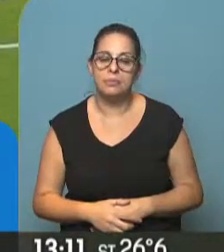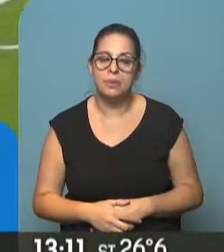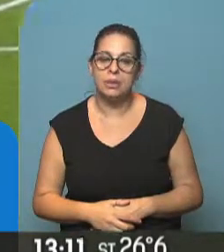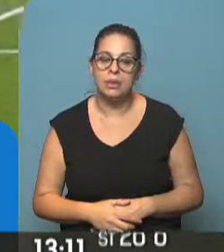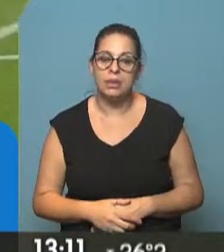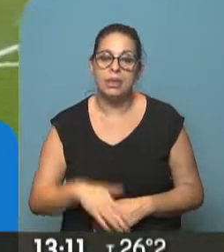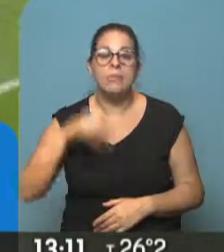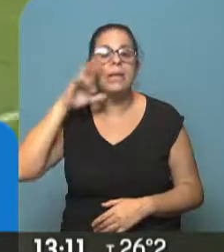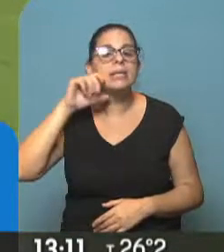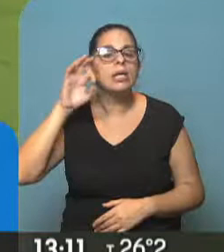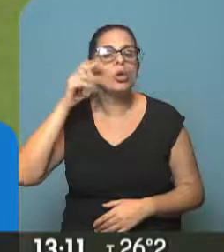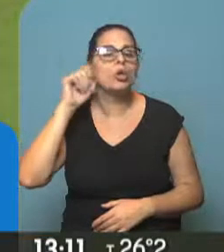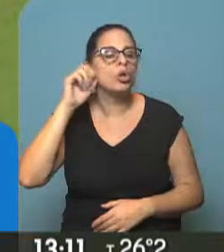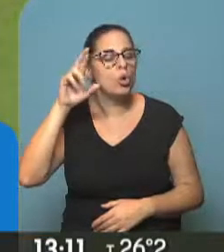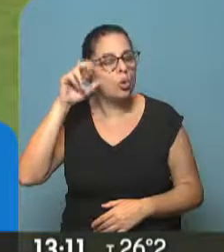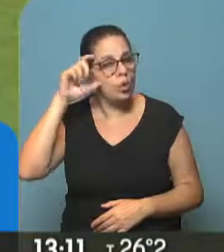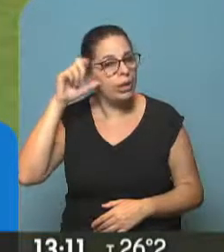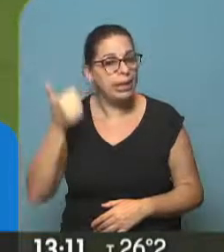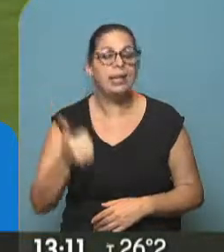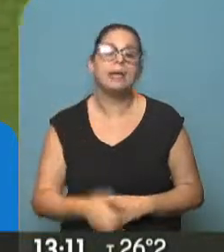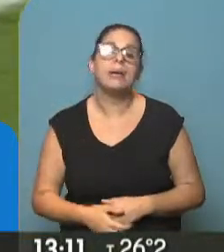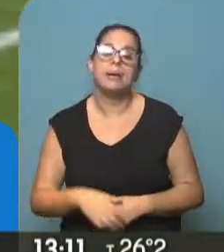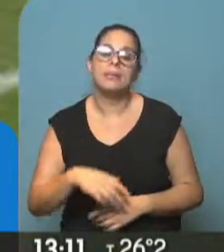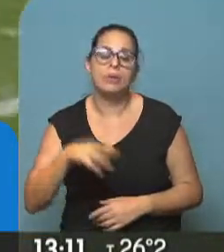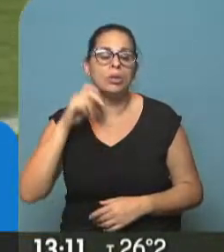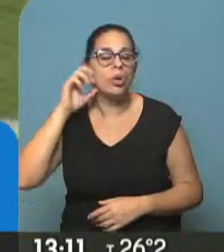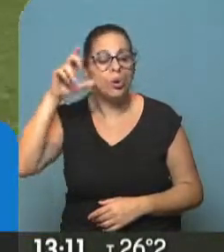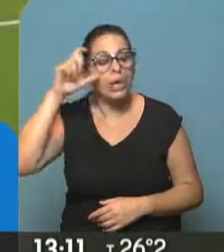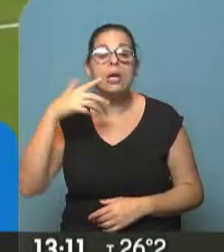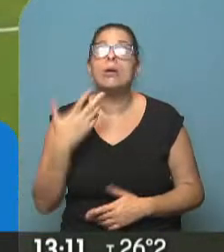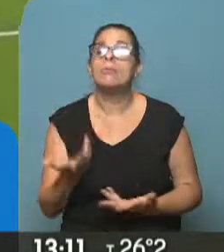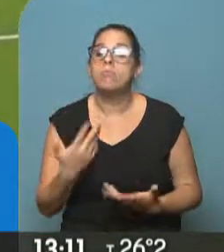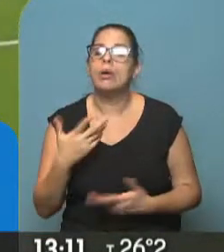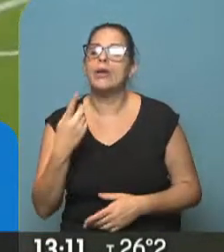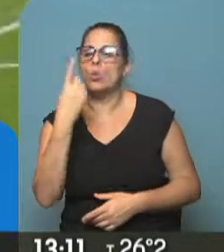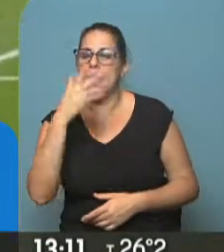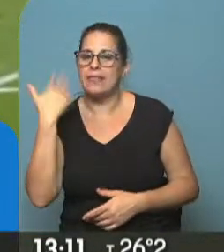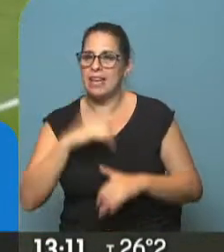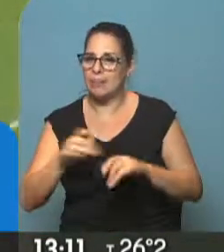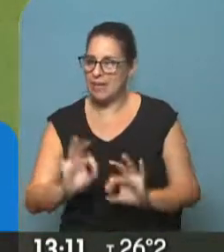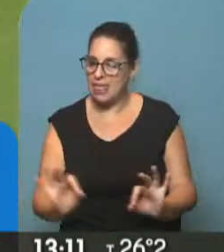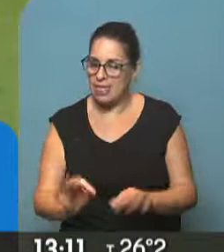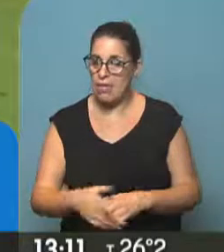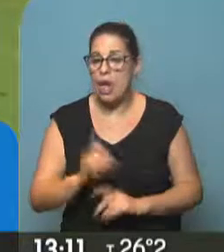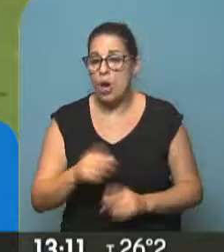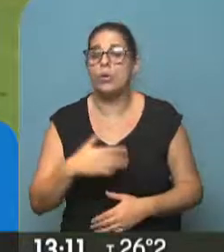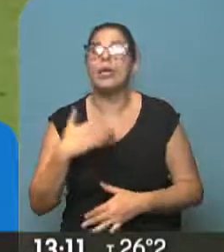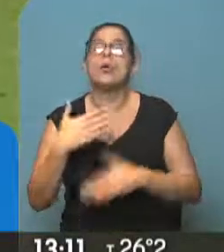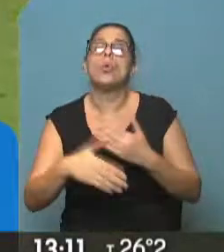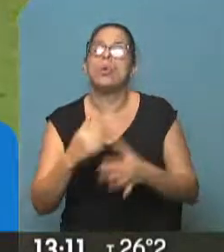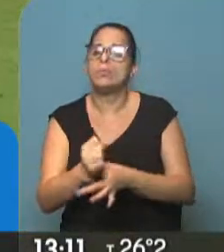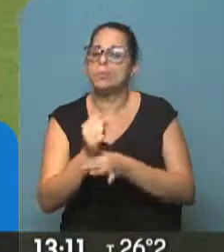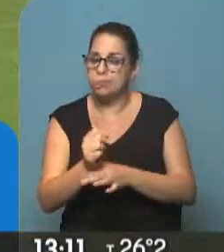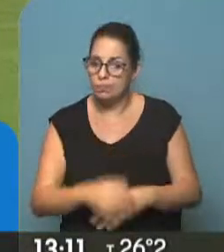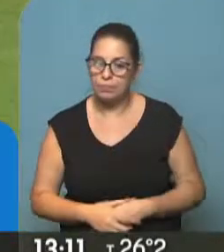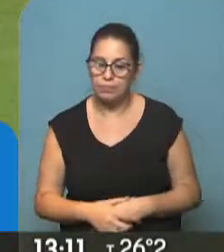Marcelo Grohe pudo detener uno, campaña ninguno, a pesar de haber sido la gran figura del partido. También hay que